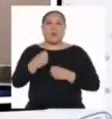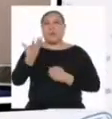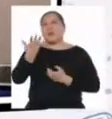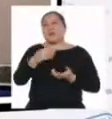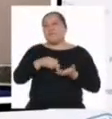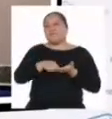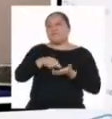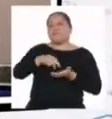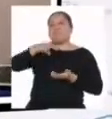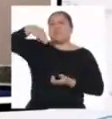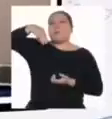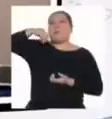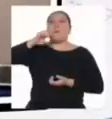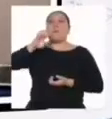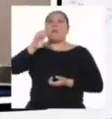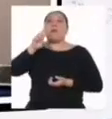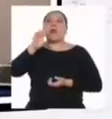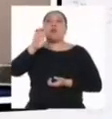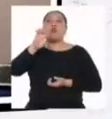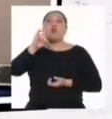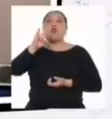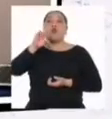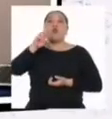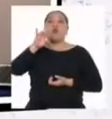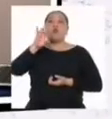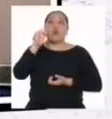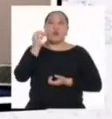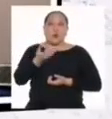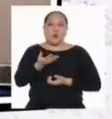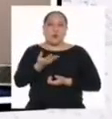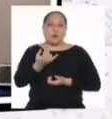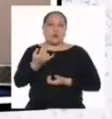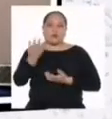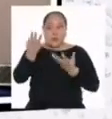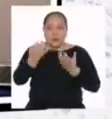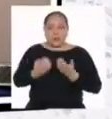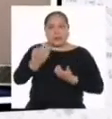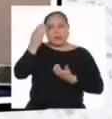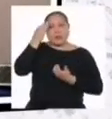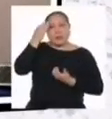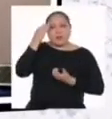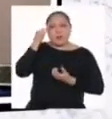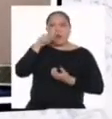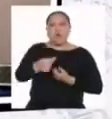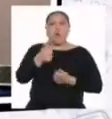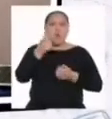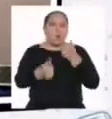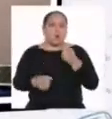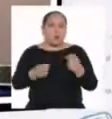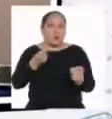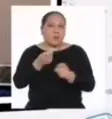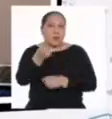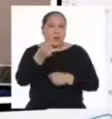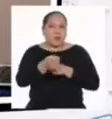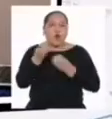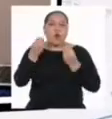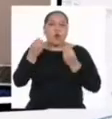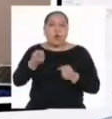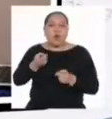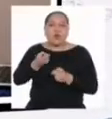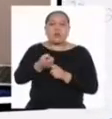mercurio y quisiera saber cuáles son los daños que el mercurio causa